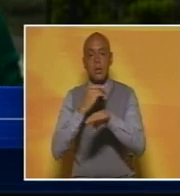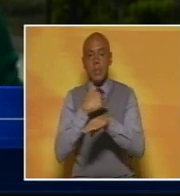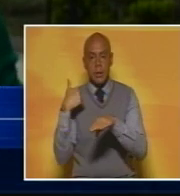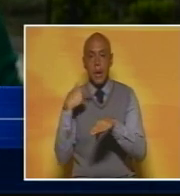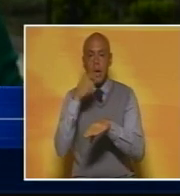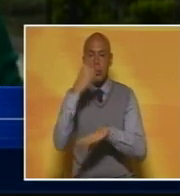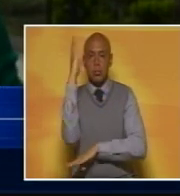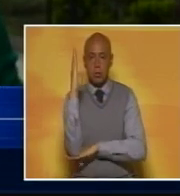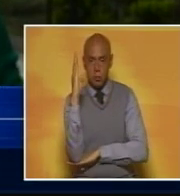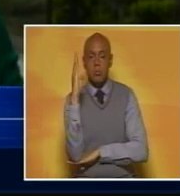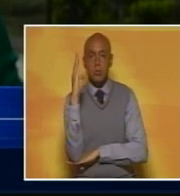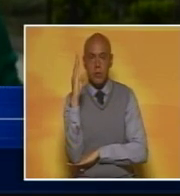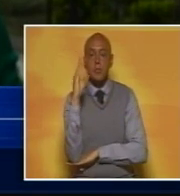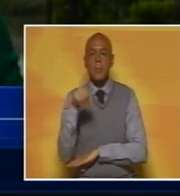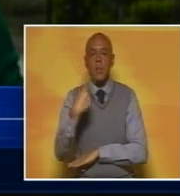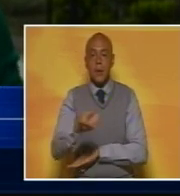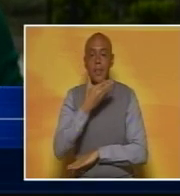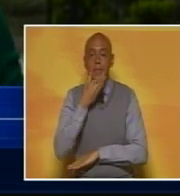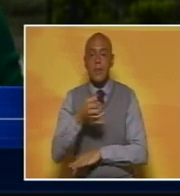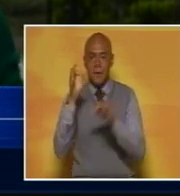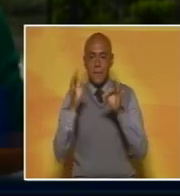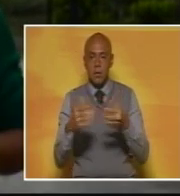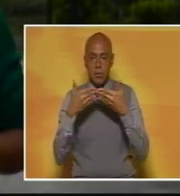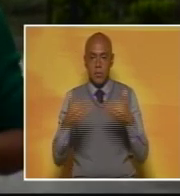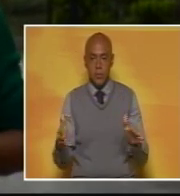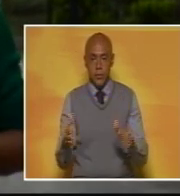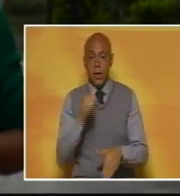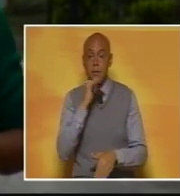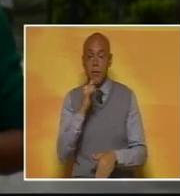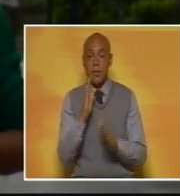de esta iglesia el venidero mes de diciembre. Desde